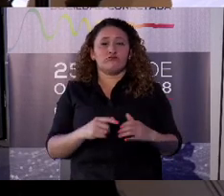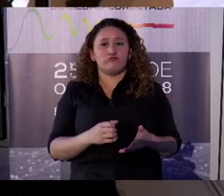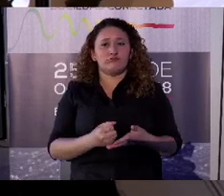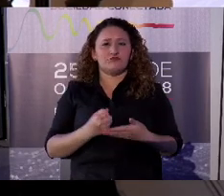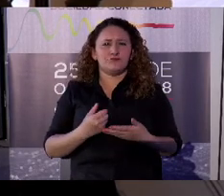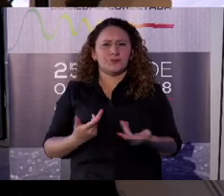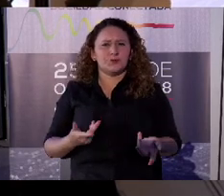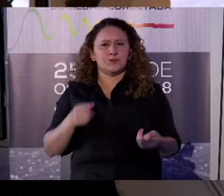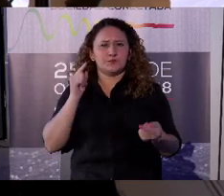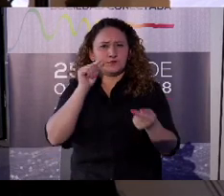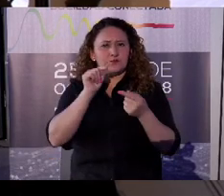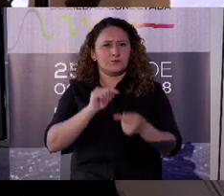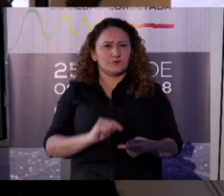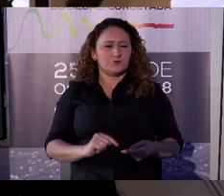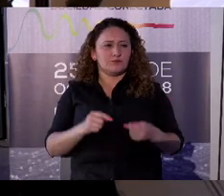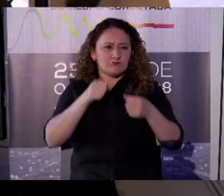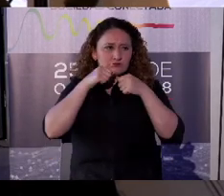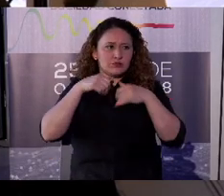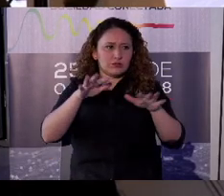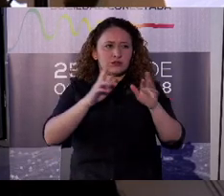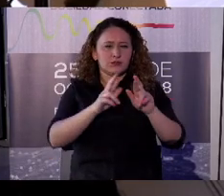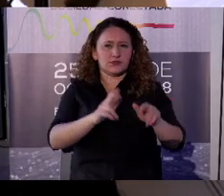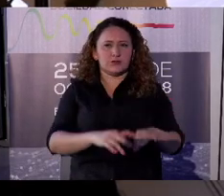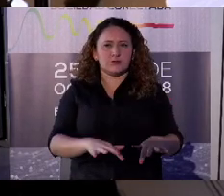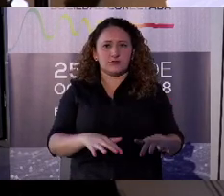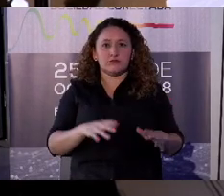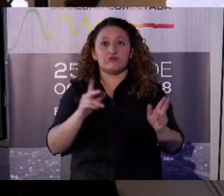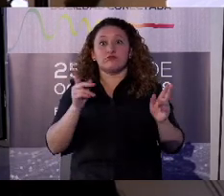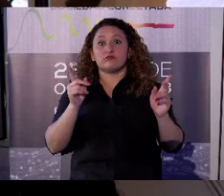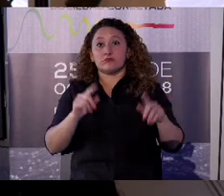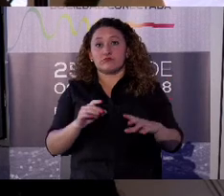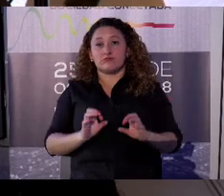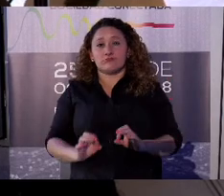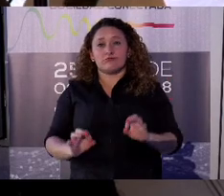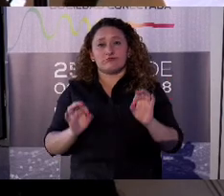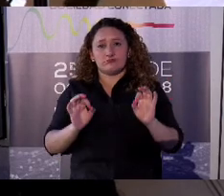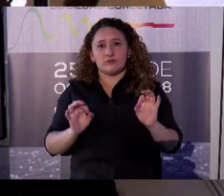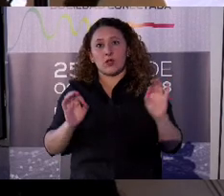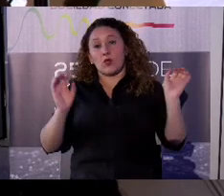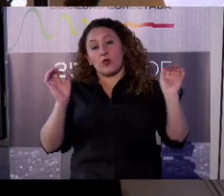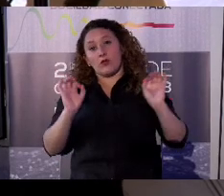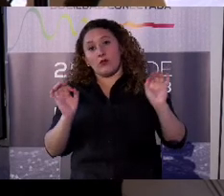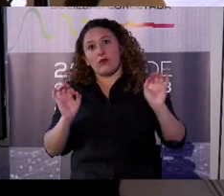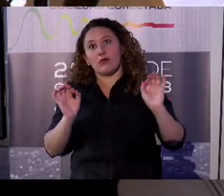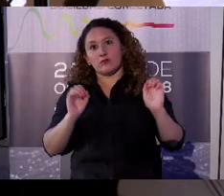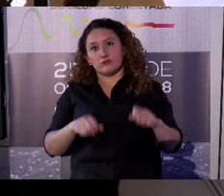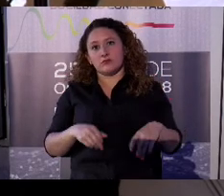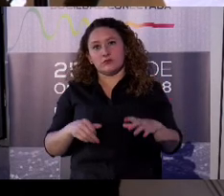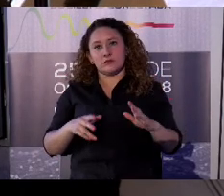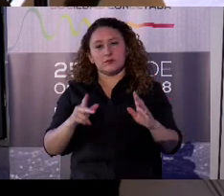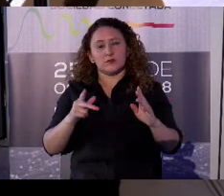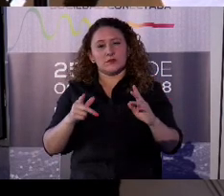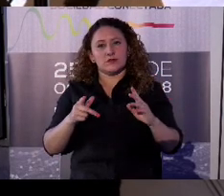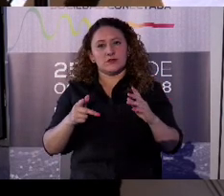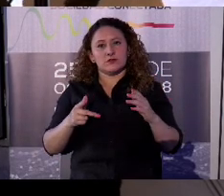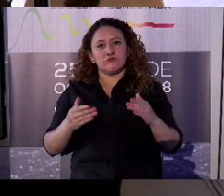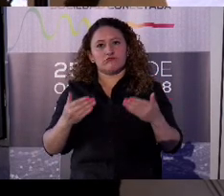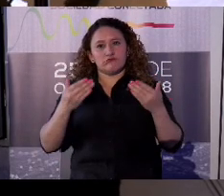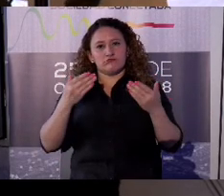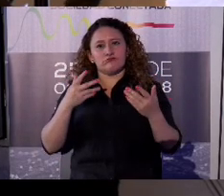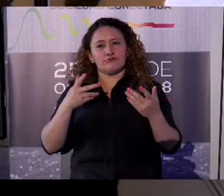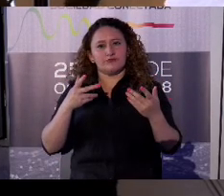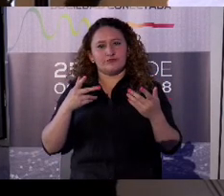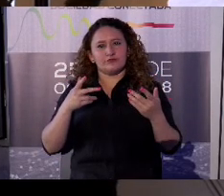favorecer objetivos de cobertura, puede favorecer objetivos de calidad o puede favorecer objetivos recaudatorios, en cuyo caso